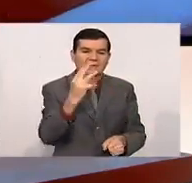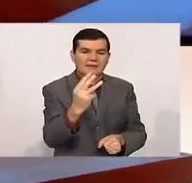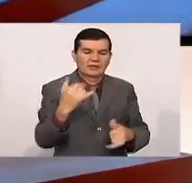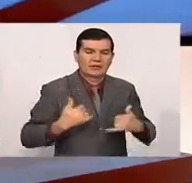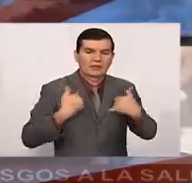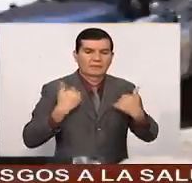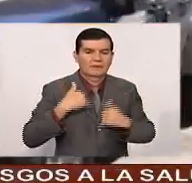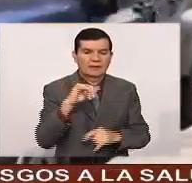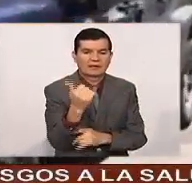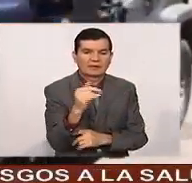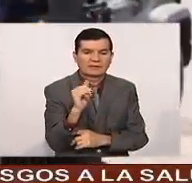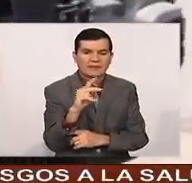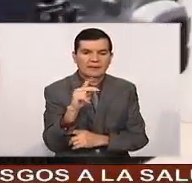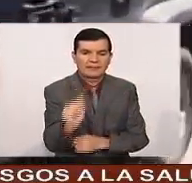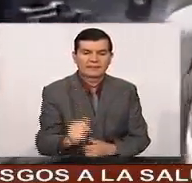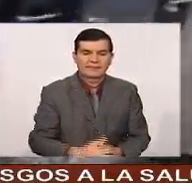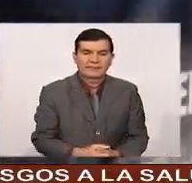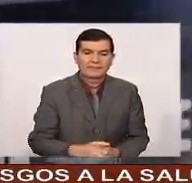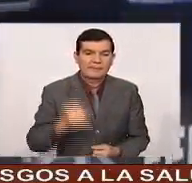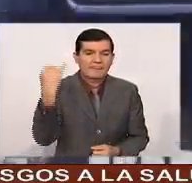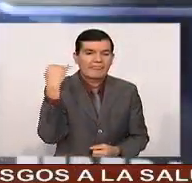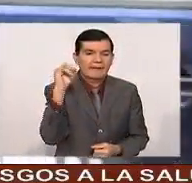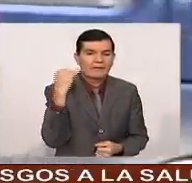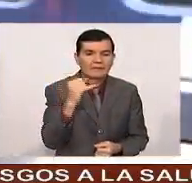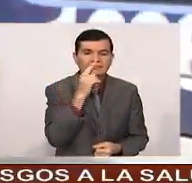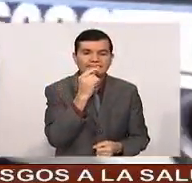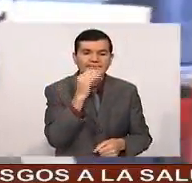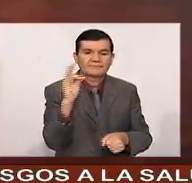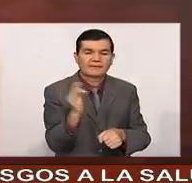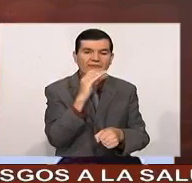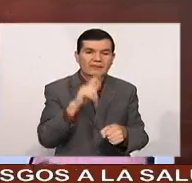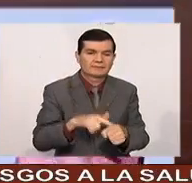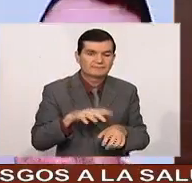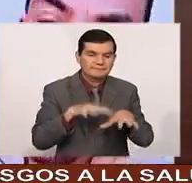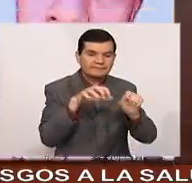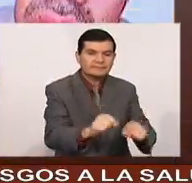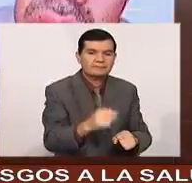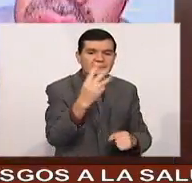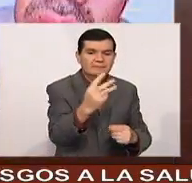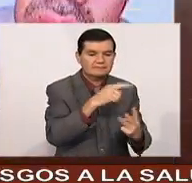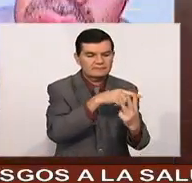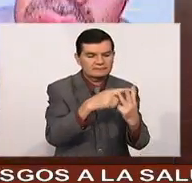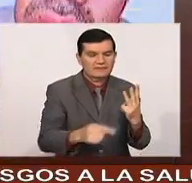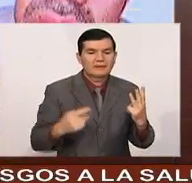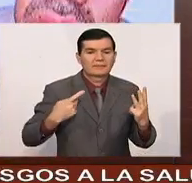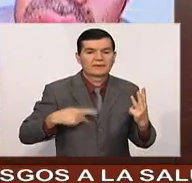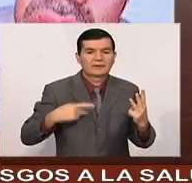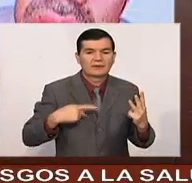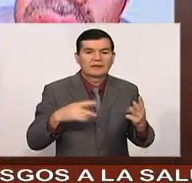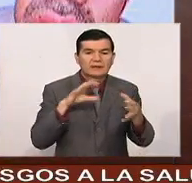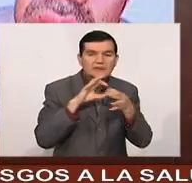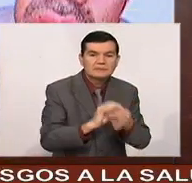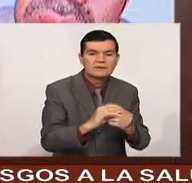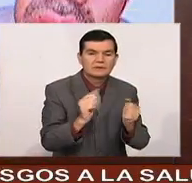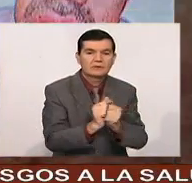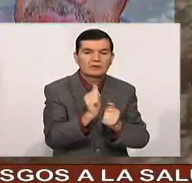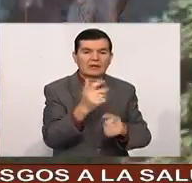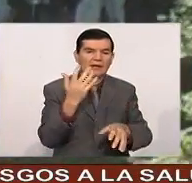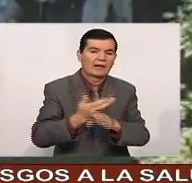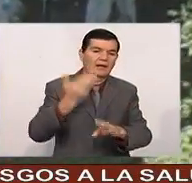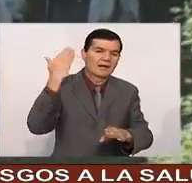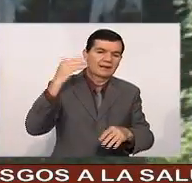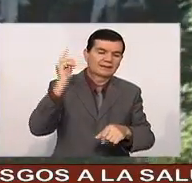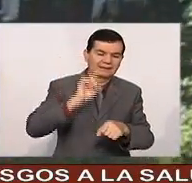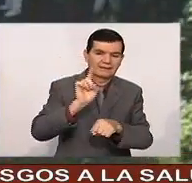Ayotzinapa. En Iguala, Guerrero, la Policía Federal capturó a 3 personas presuntamente relacionadas con los hechos violentos en